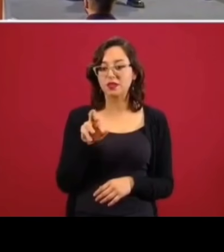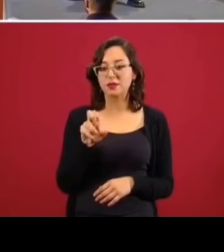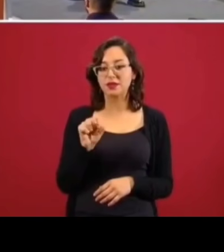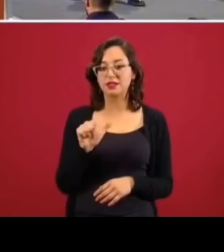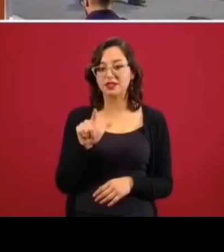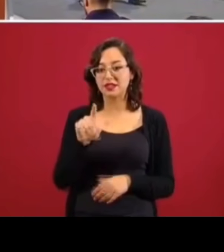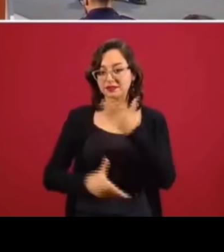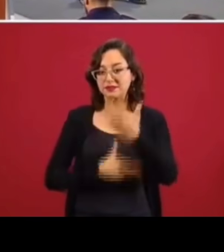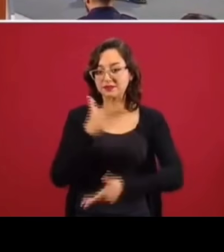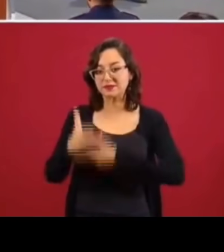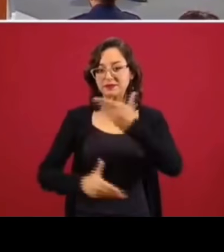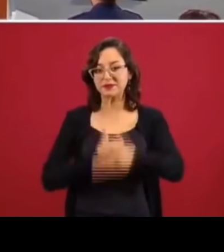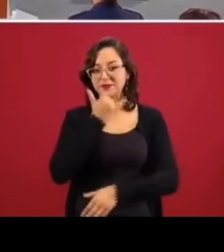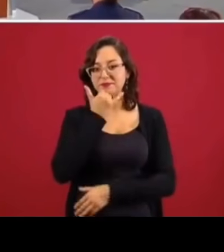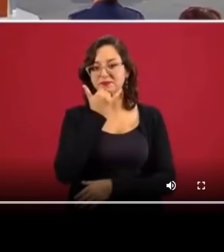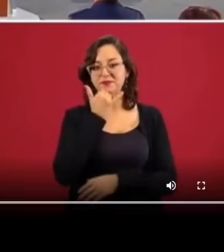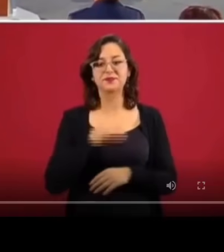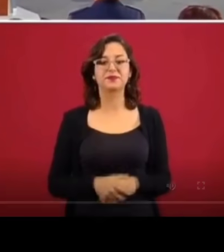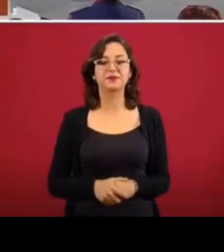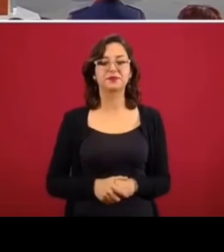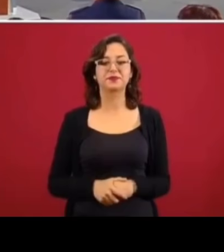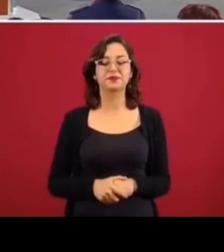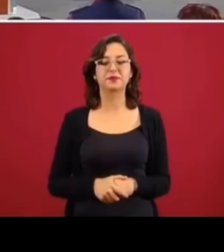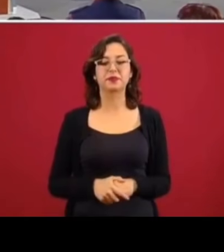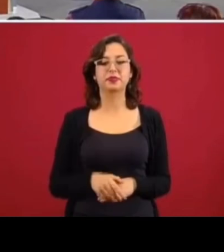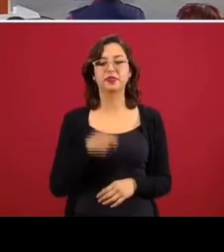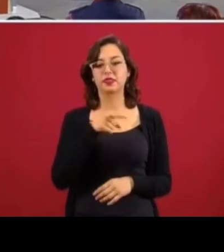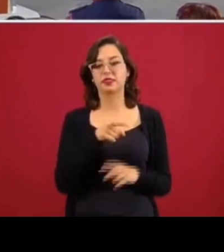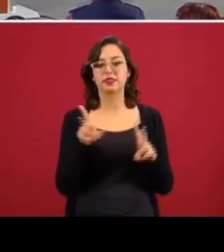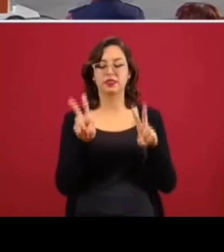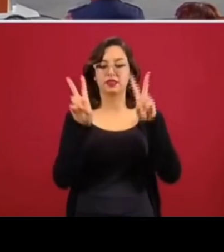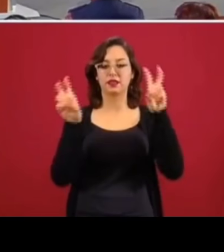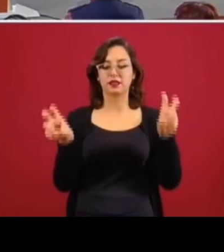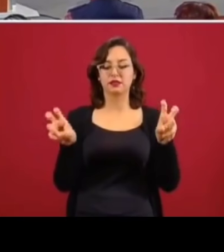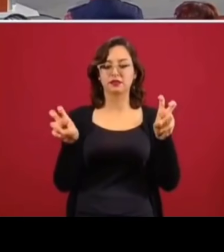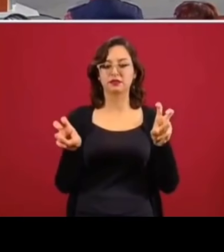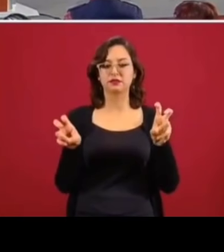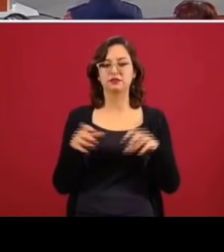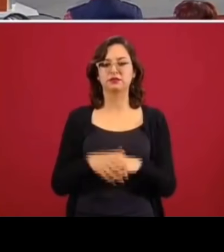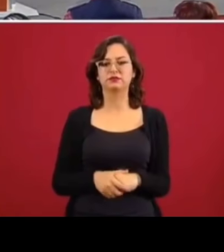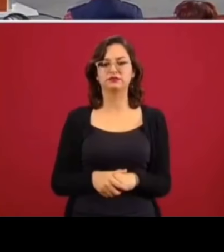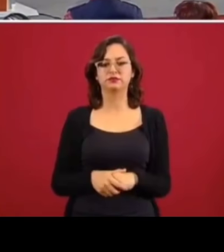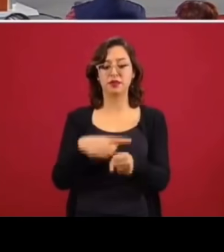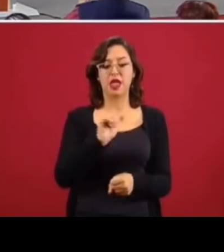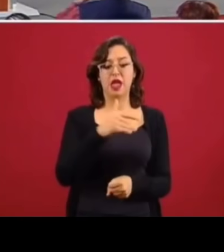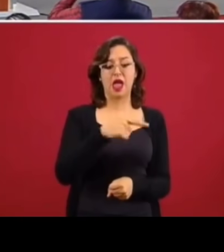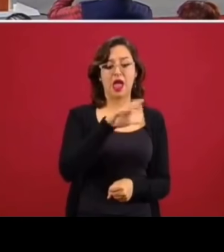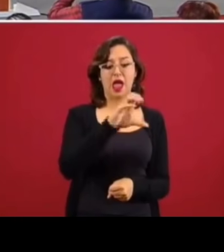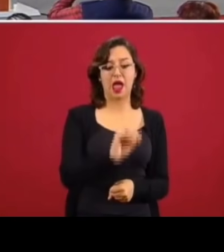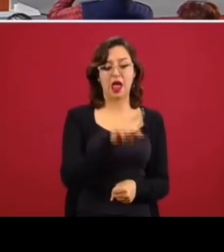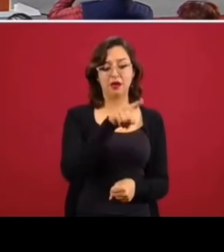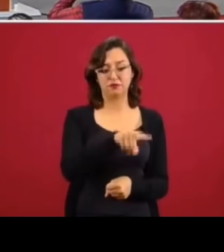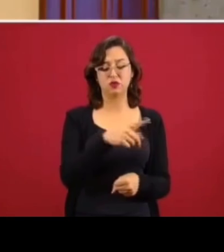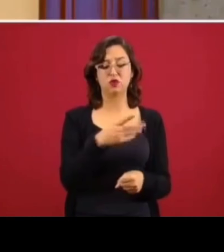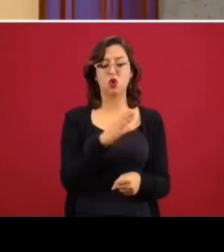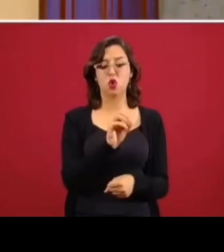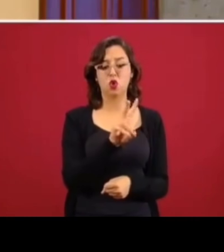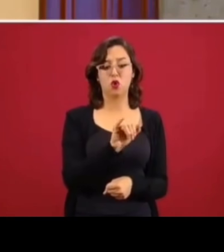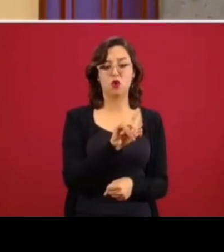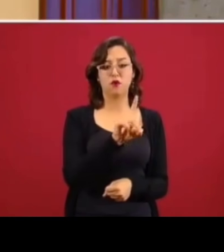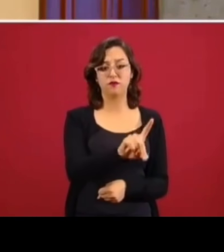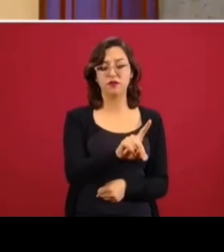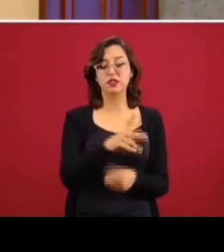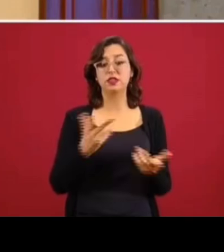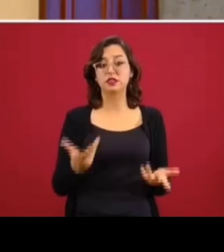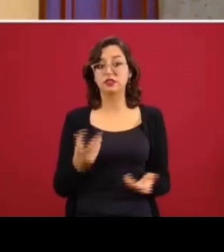Ofrezco disculpas. Dice el Twitter, refiriéndose a un artículo que él mismo escribió, de enfermarse López Obrador y requerir un ventilador, quiero